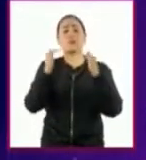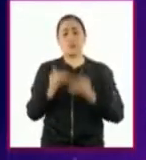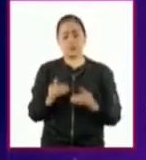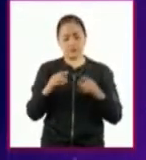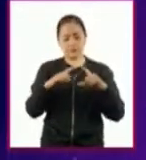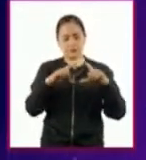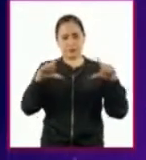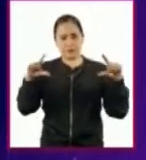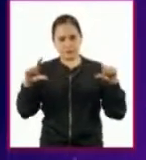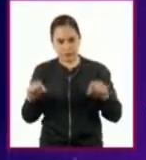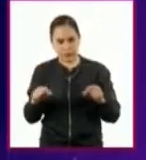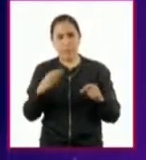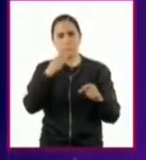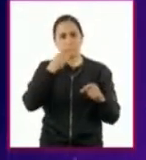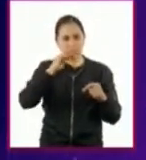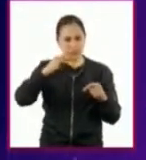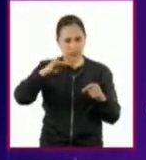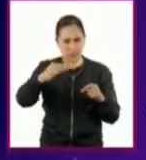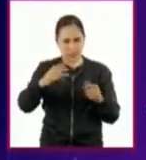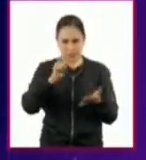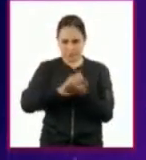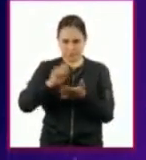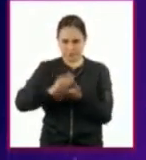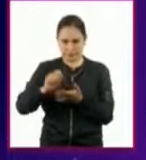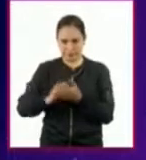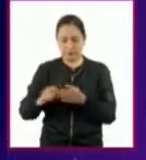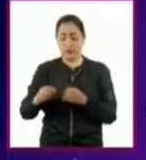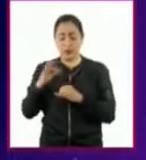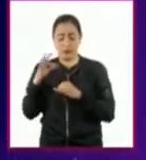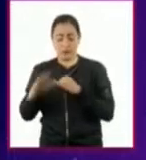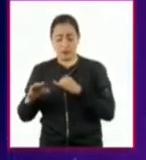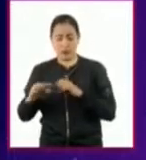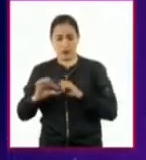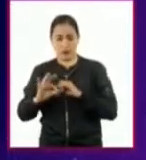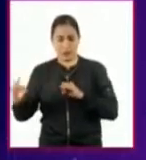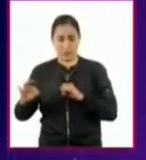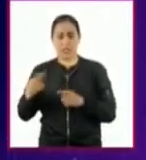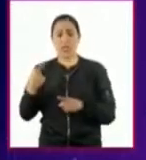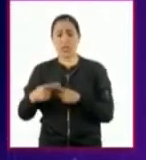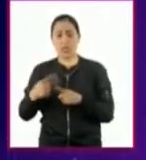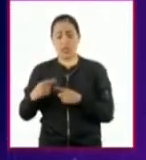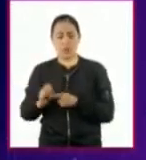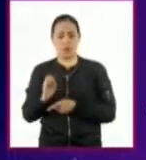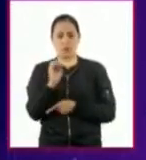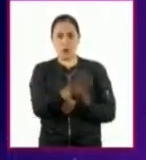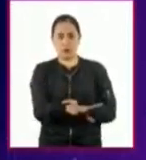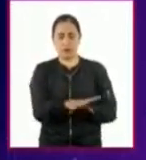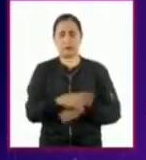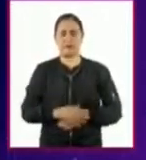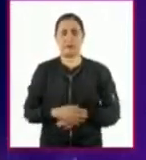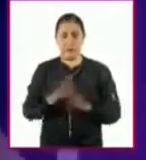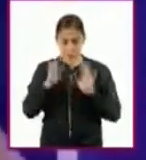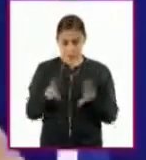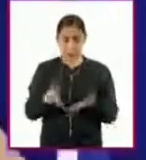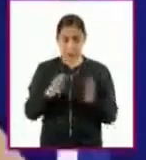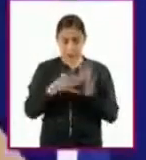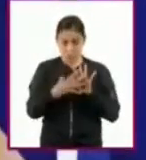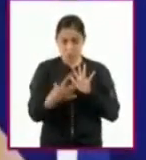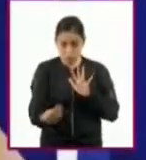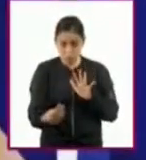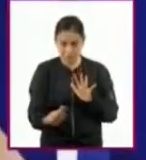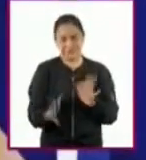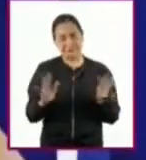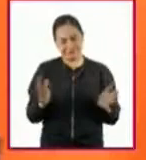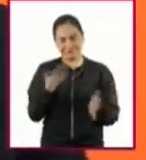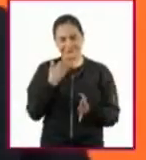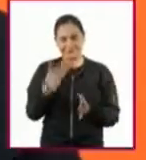espacio para escribir el mensaje y en la parte inferior el nombre de quien envía el telegrama. ¿Lo tienen anotado?